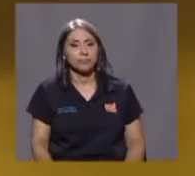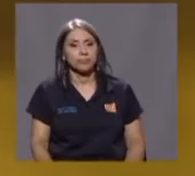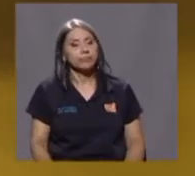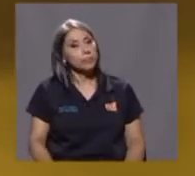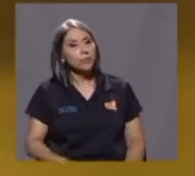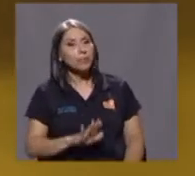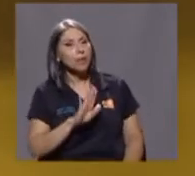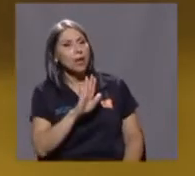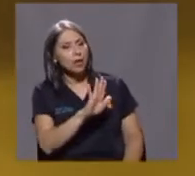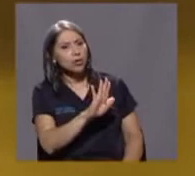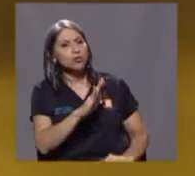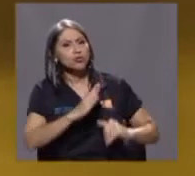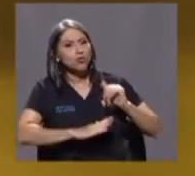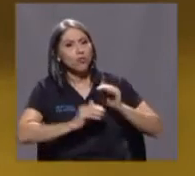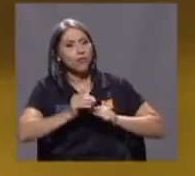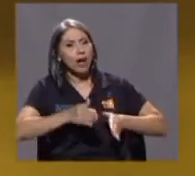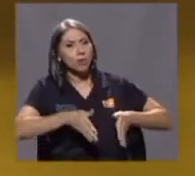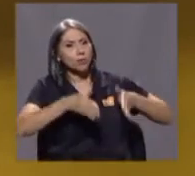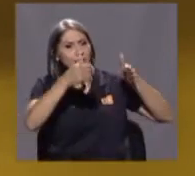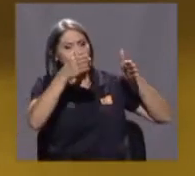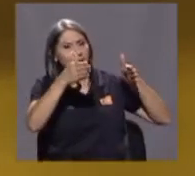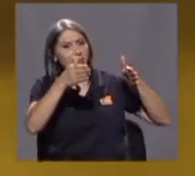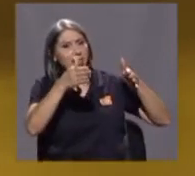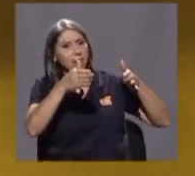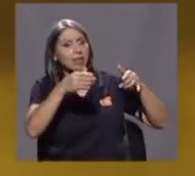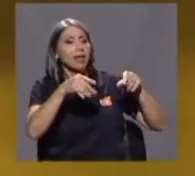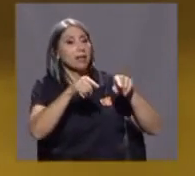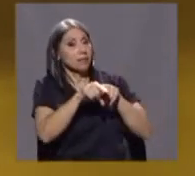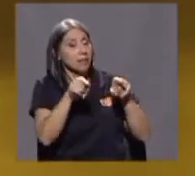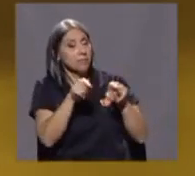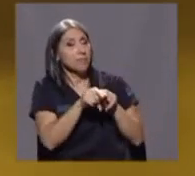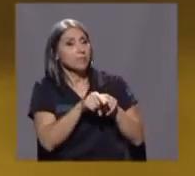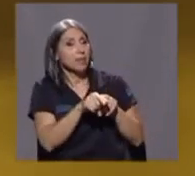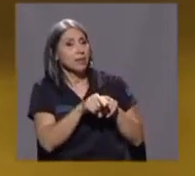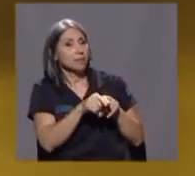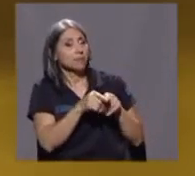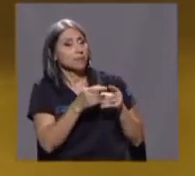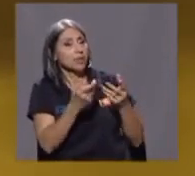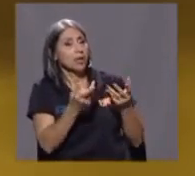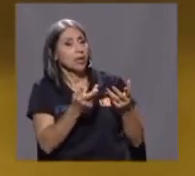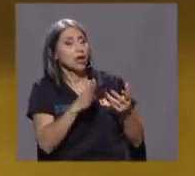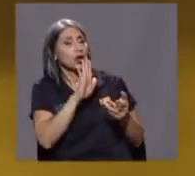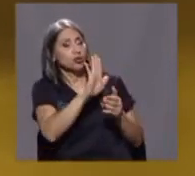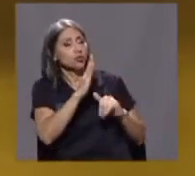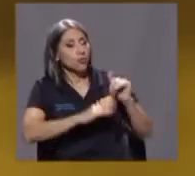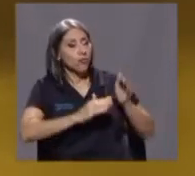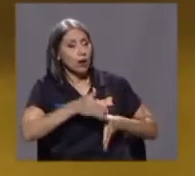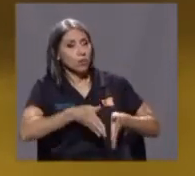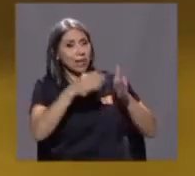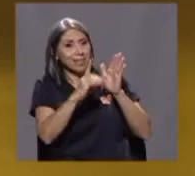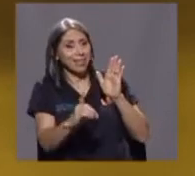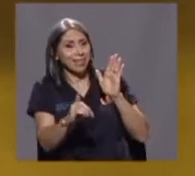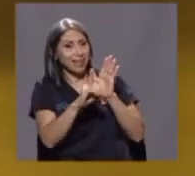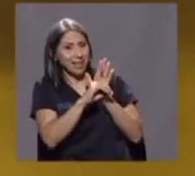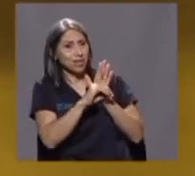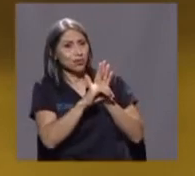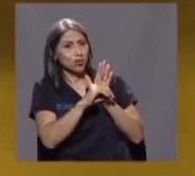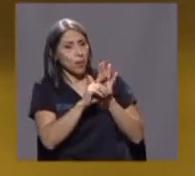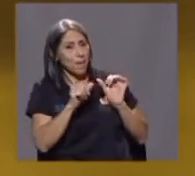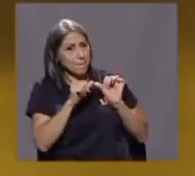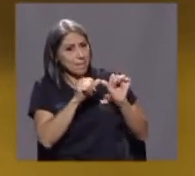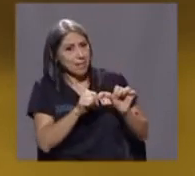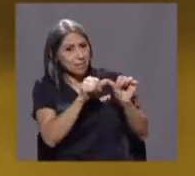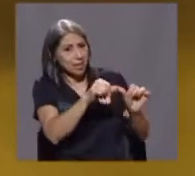imagino que hace eco de esto que usted acaba de describir. No. Su facultad de Derecho, creo que no. Mantiene